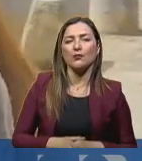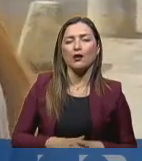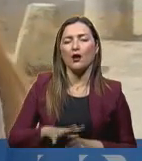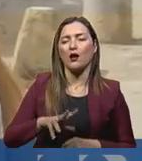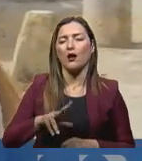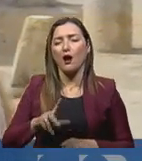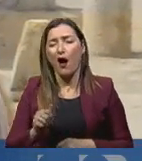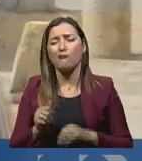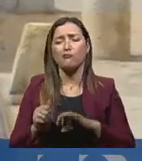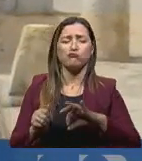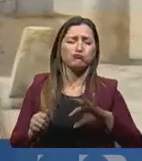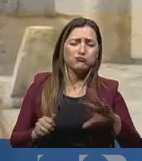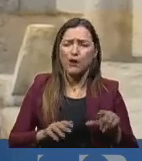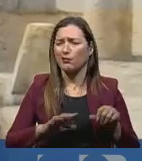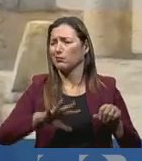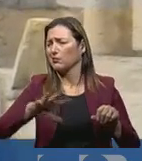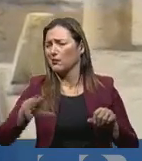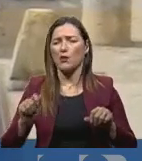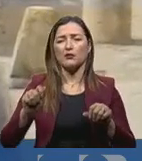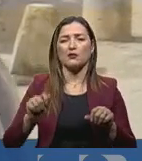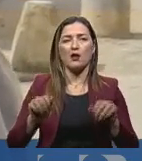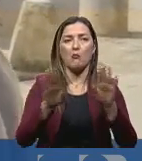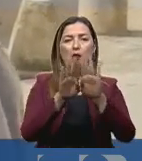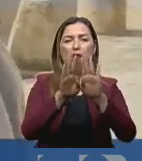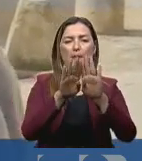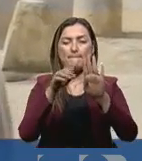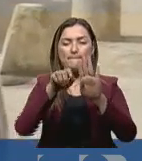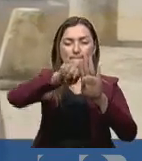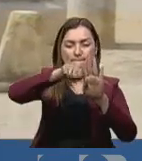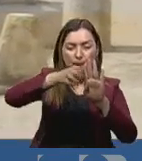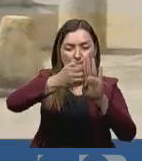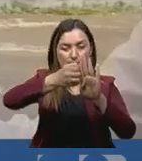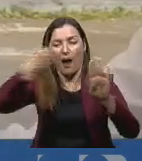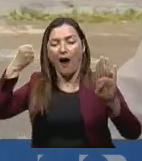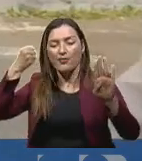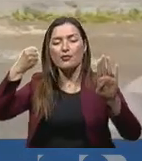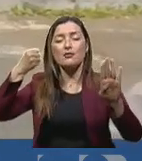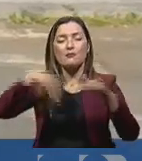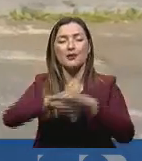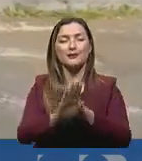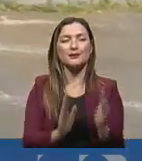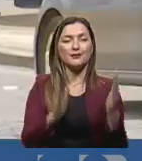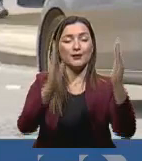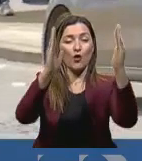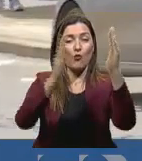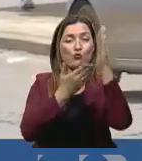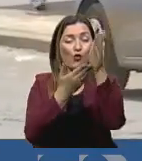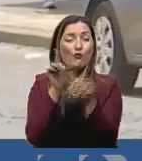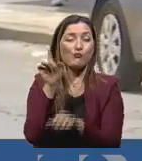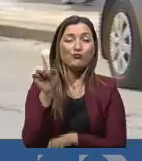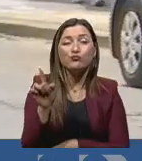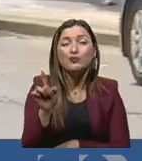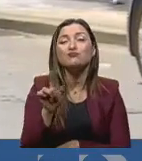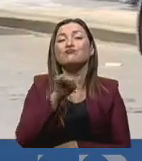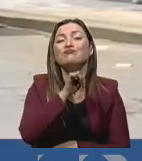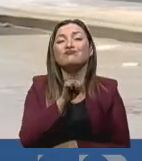que roban por todo lado abren las puertas se meten a los edificios se meten a todos lados un ejemplo es Bernardo a quien recientemente